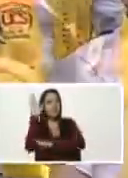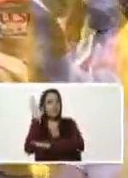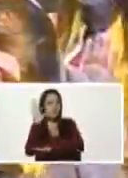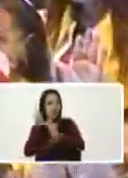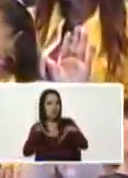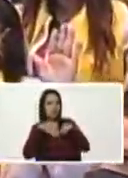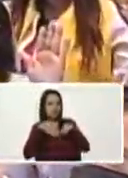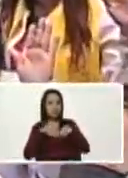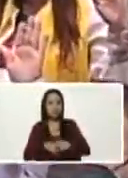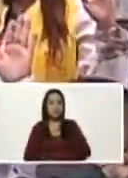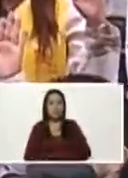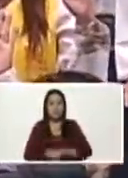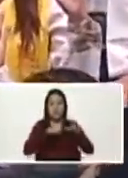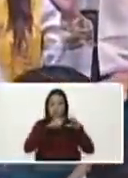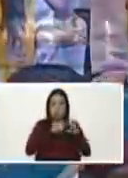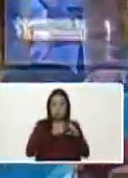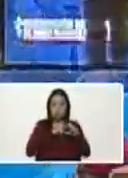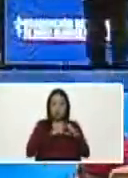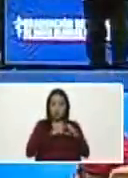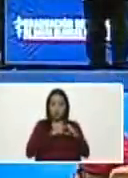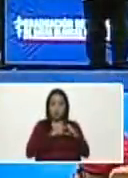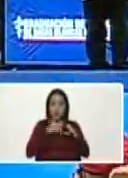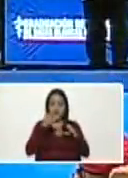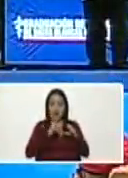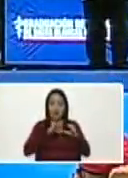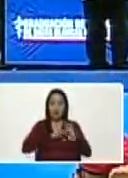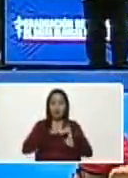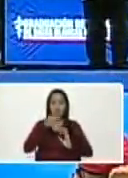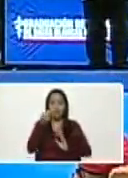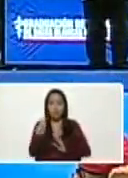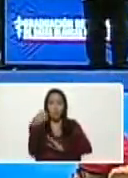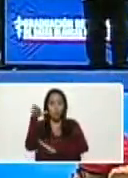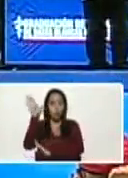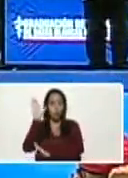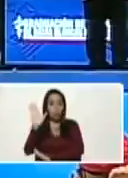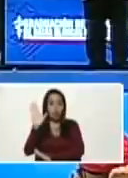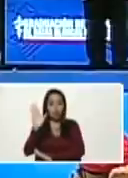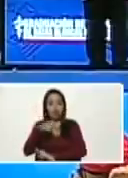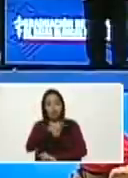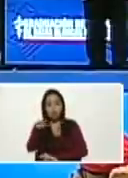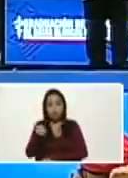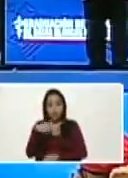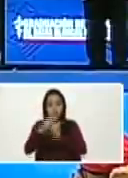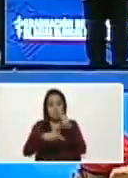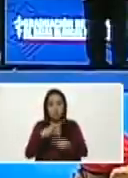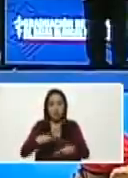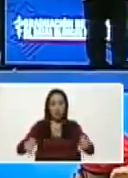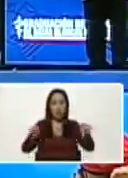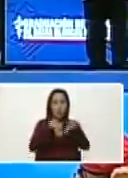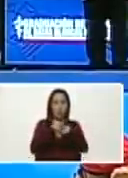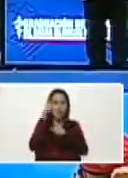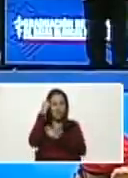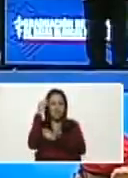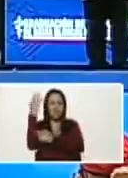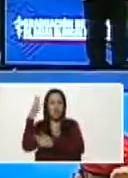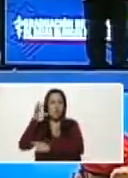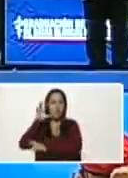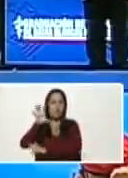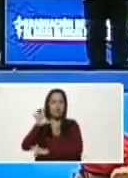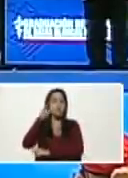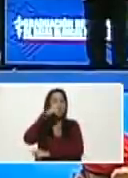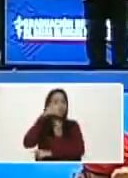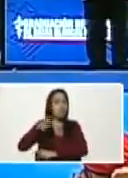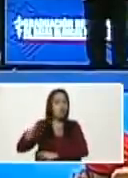Si desde el corazón han jurado y así lo hicieron, que Dios, la patria y nuestro